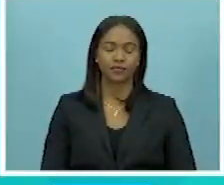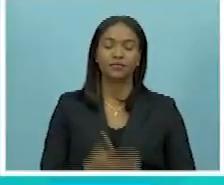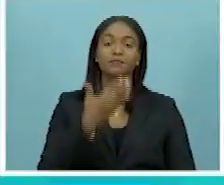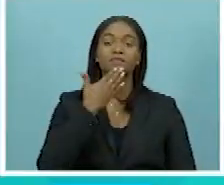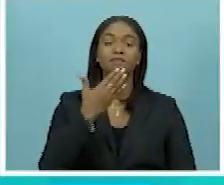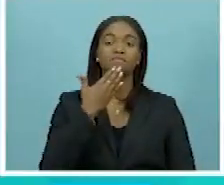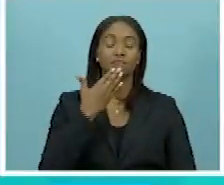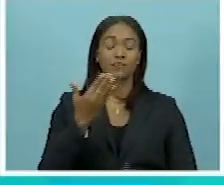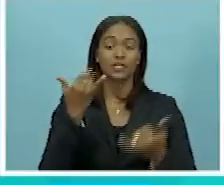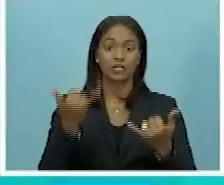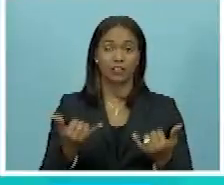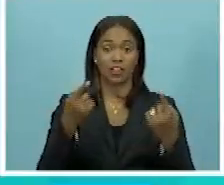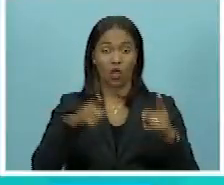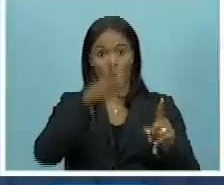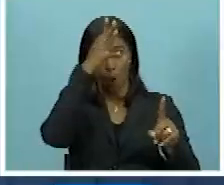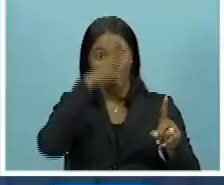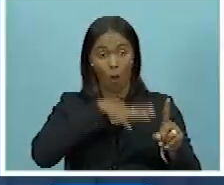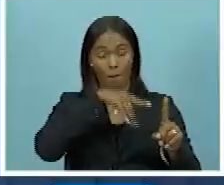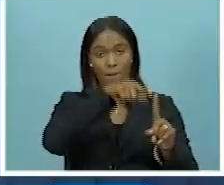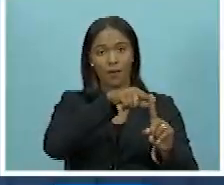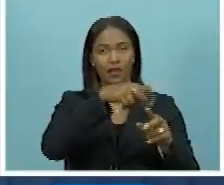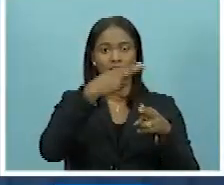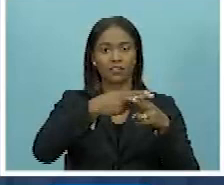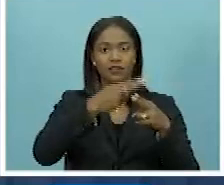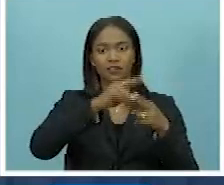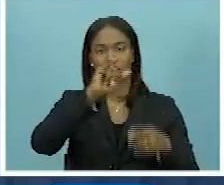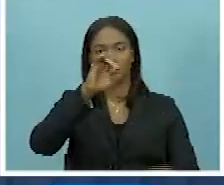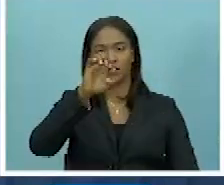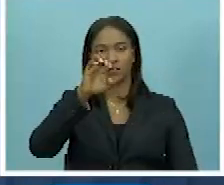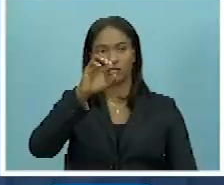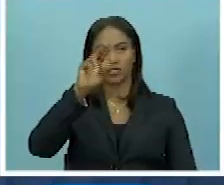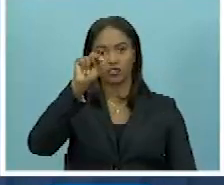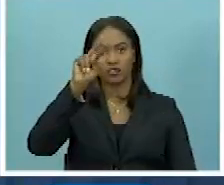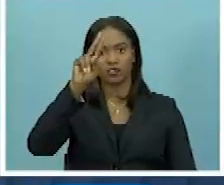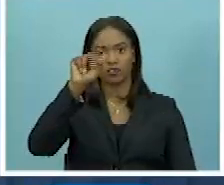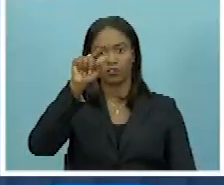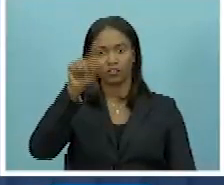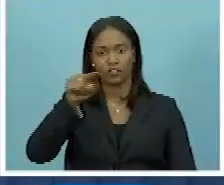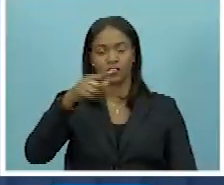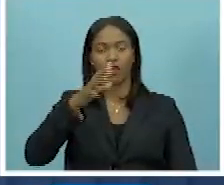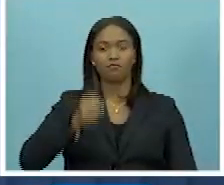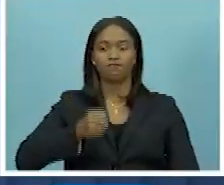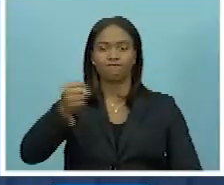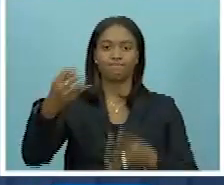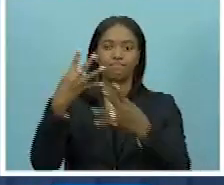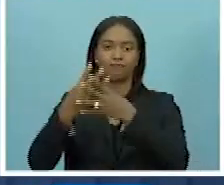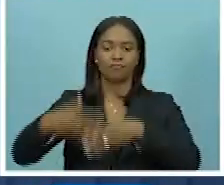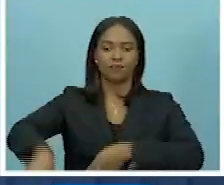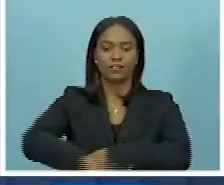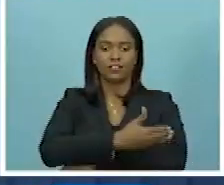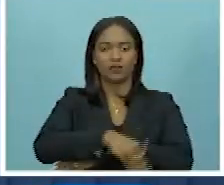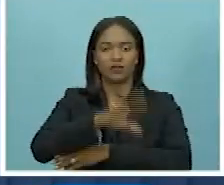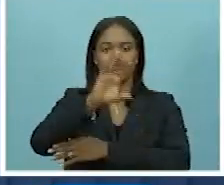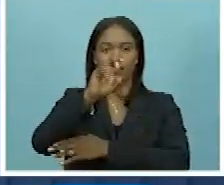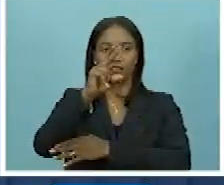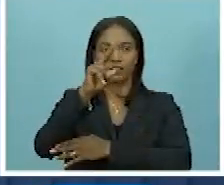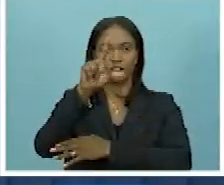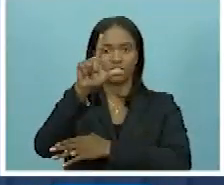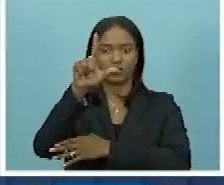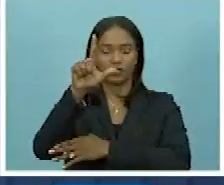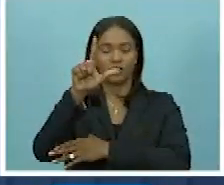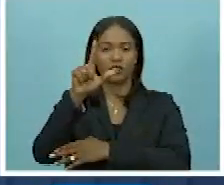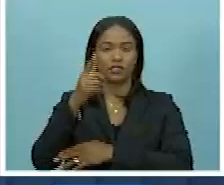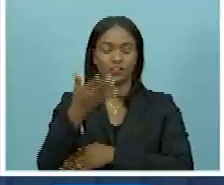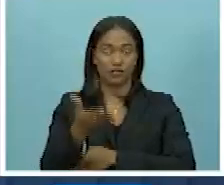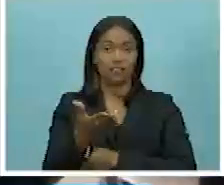Gracias, así es. El agresor fue identificado como José del Carmen Núñez y fue apresado en la avenida Winston Churchill con Paseo